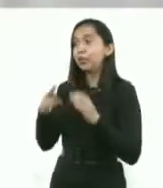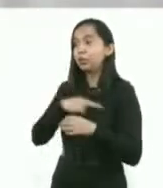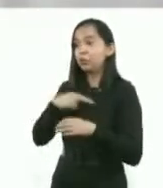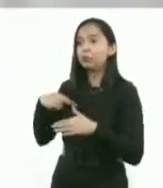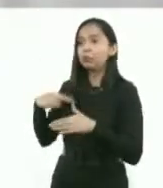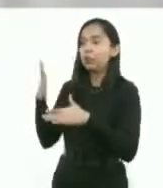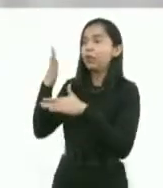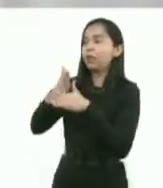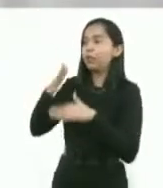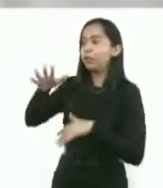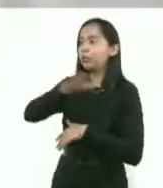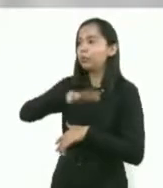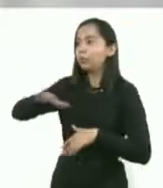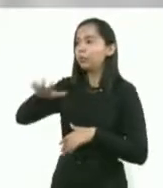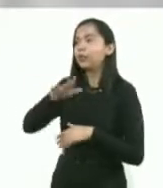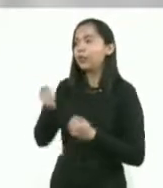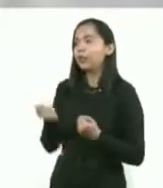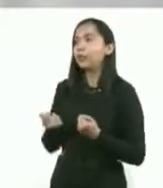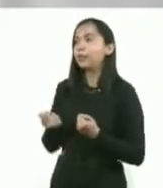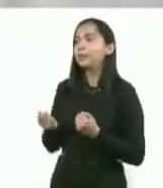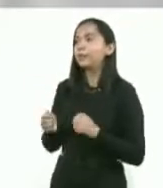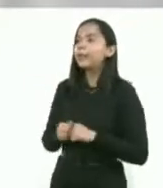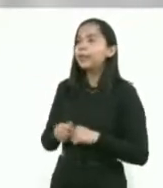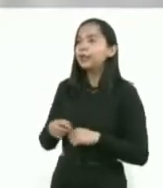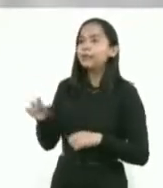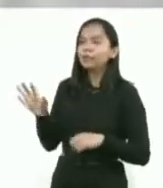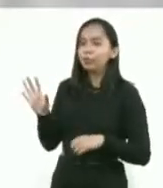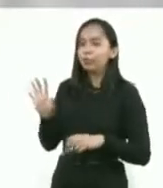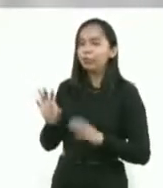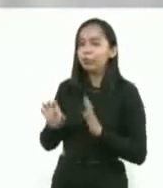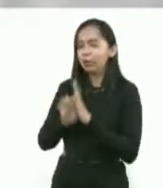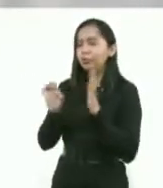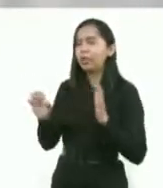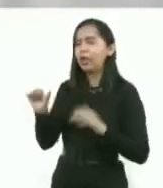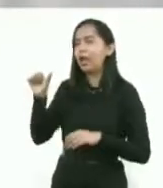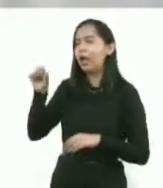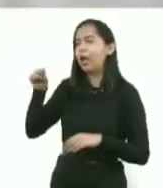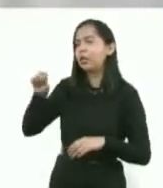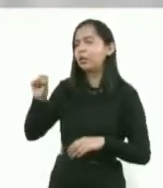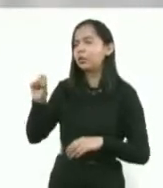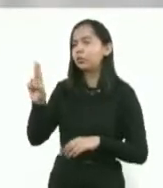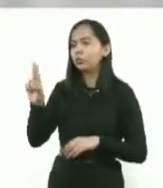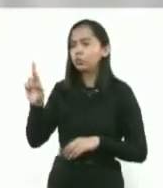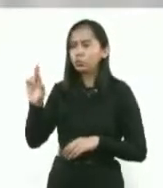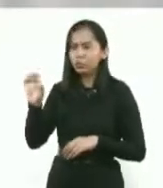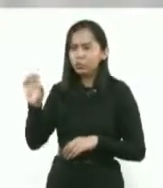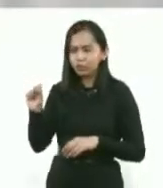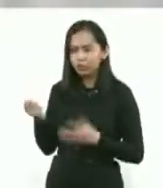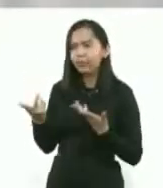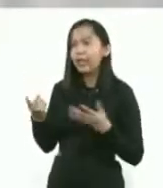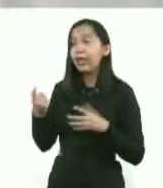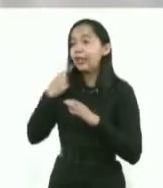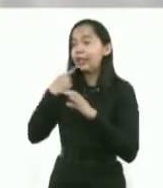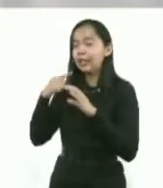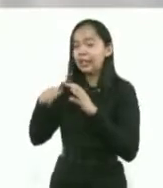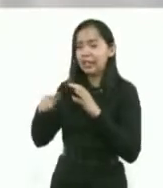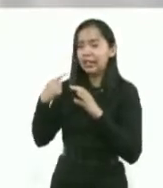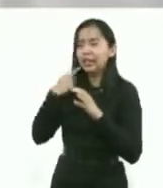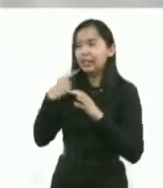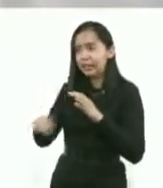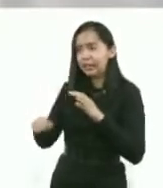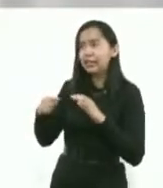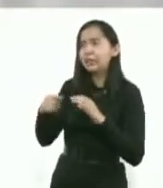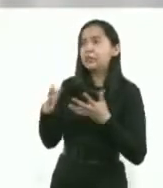a las gasolineras donde hay quejas. Esa de Ansures, recibimos cientos de quejas por día en